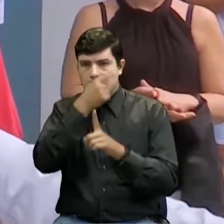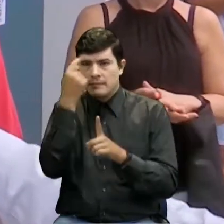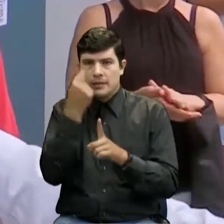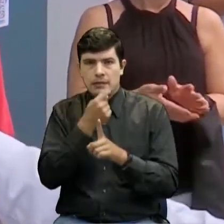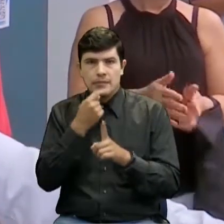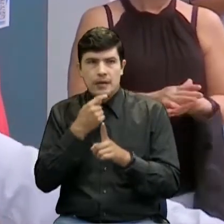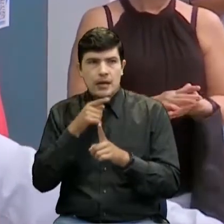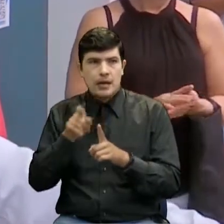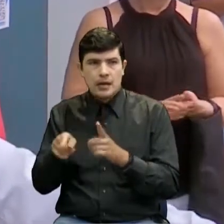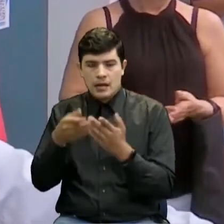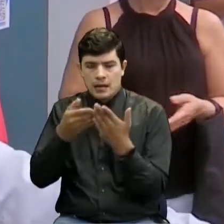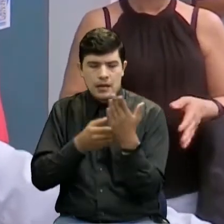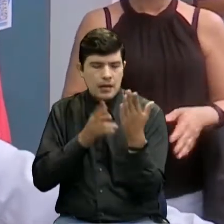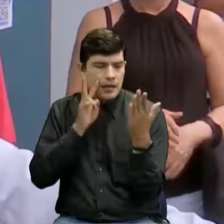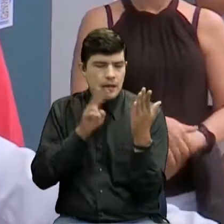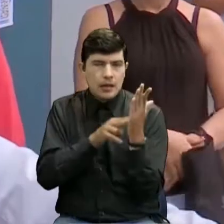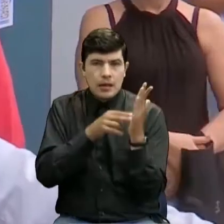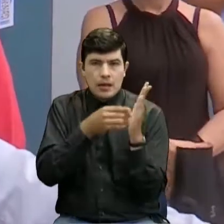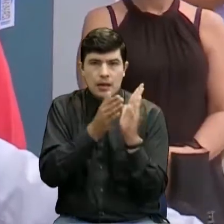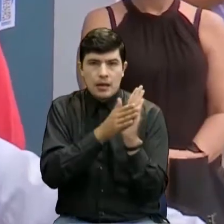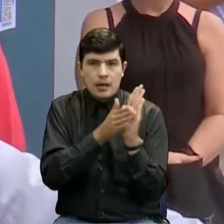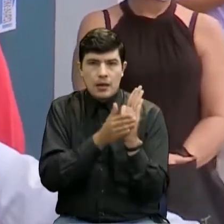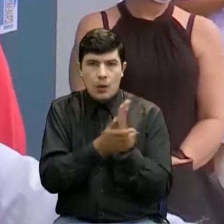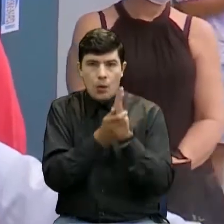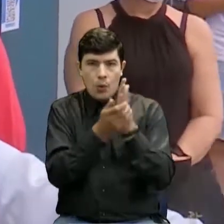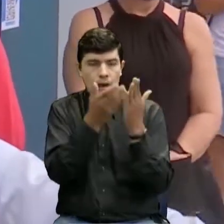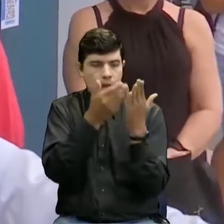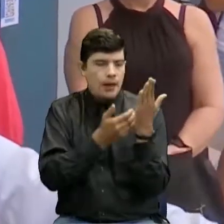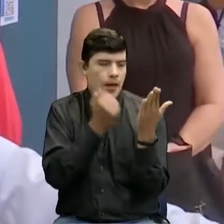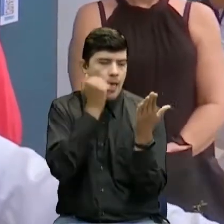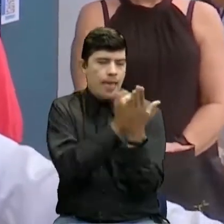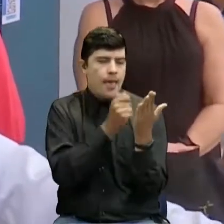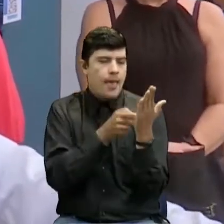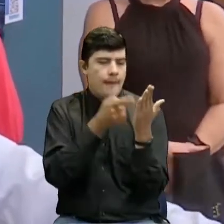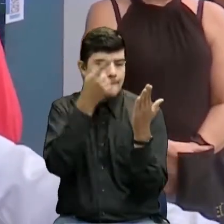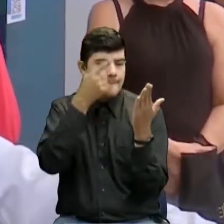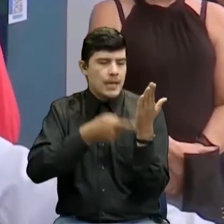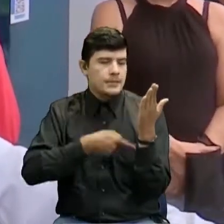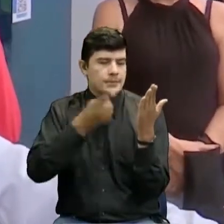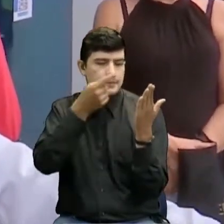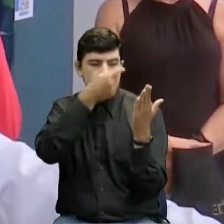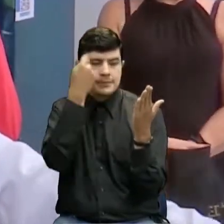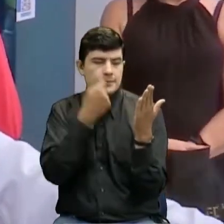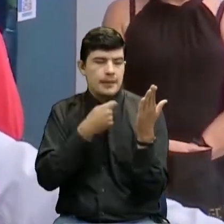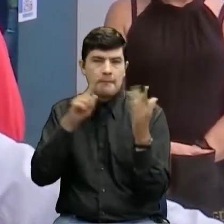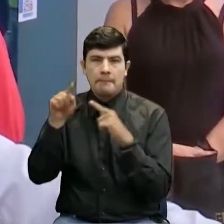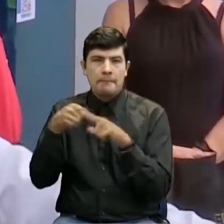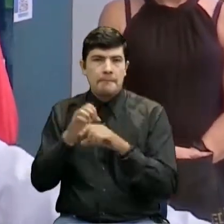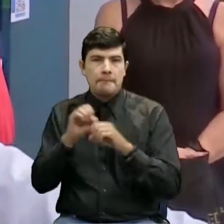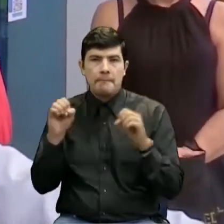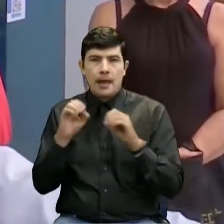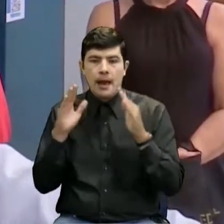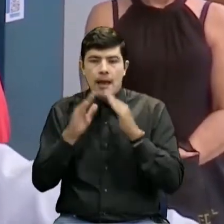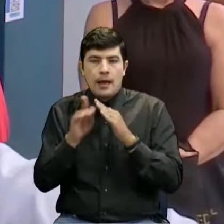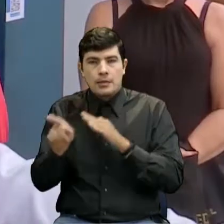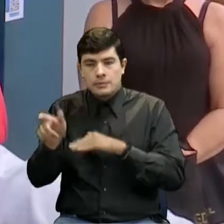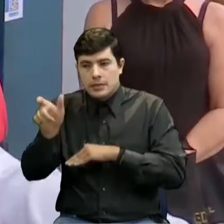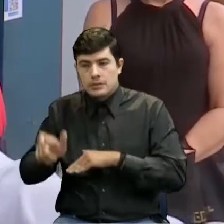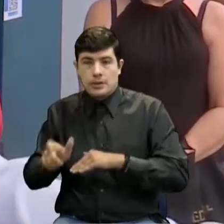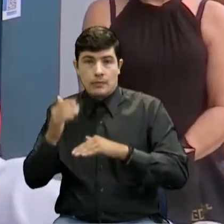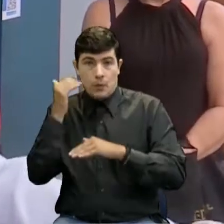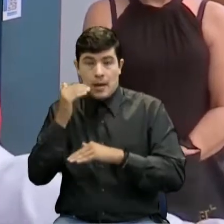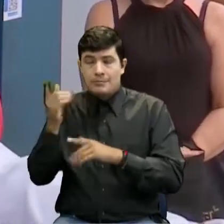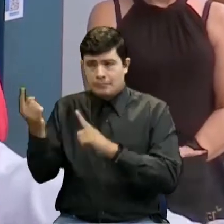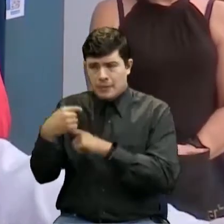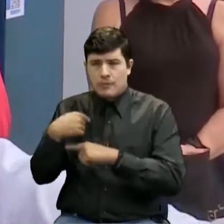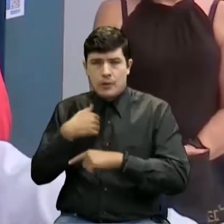aquí está pues la pero la orden del mes de septiembre y aún no llegaron a la casa entonces me envió para pedirlo del